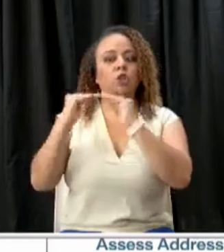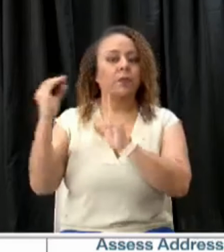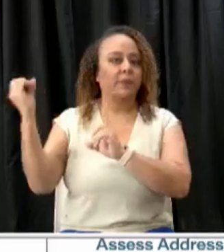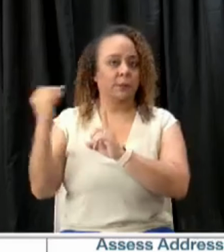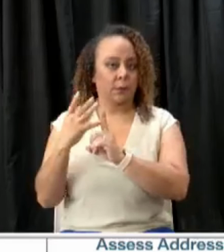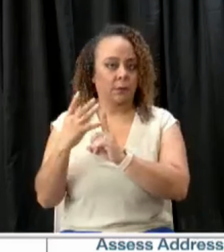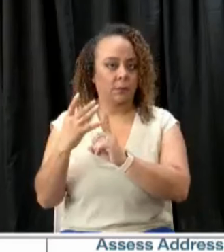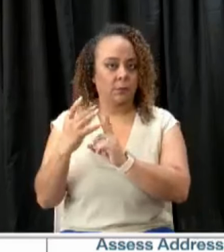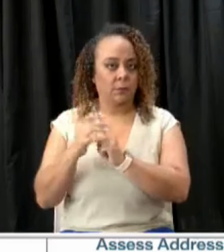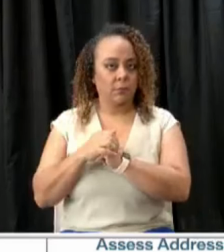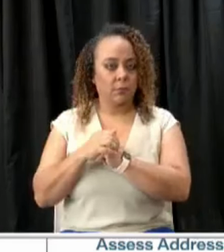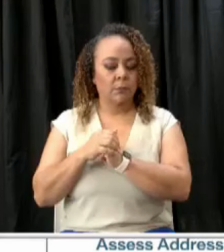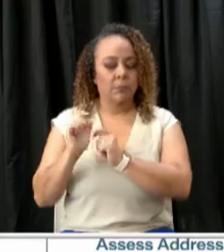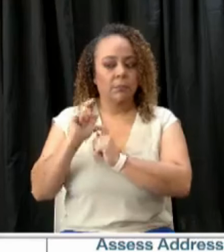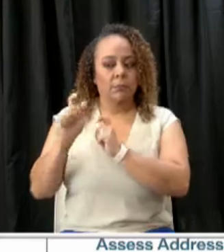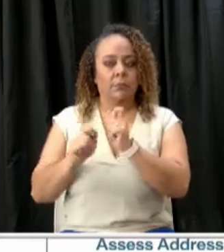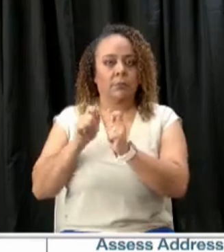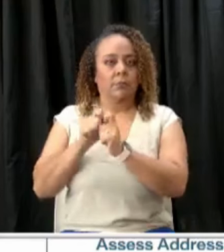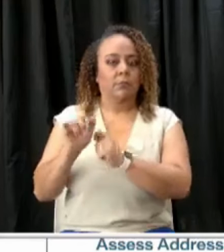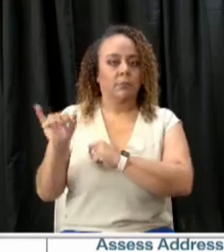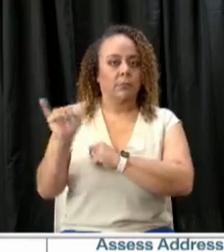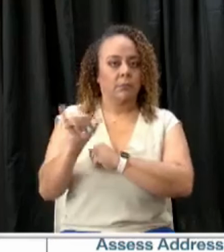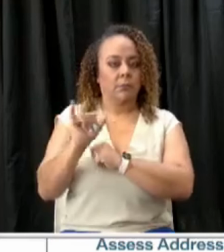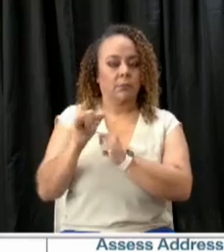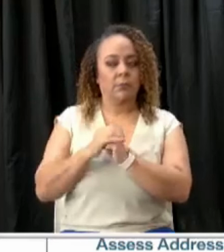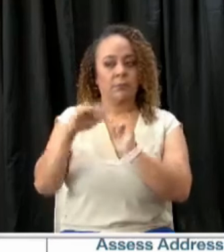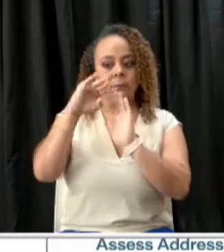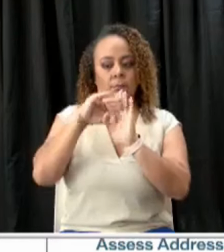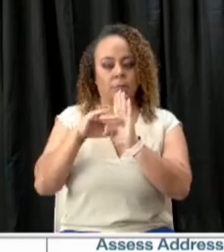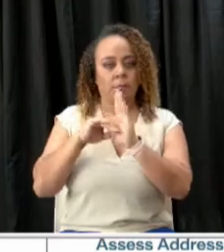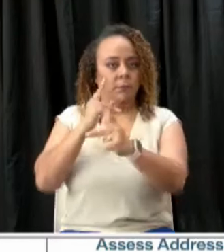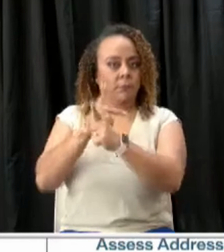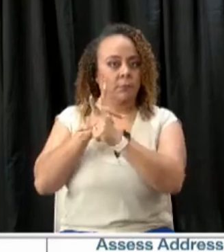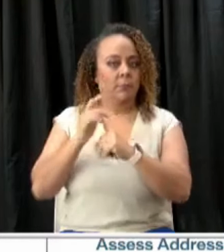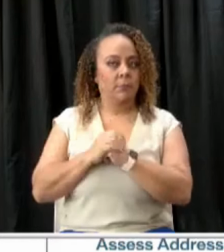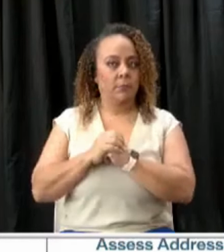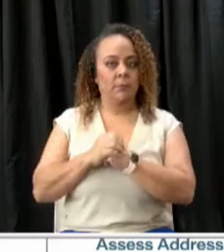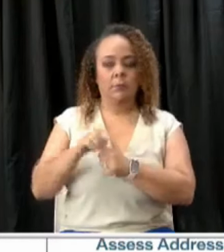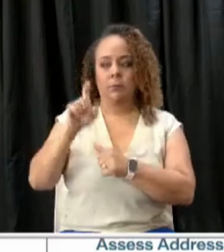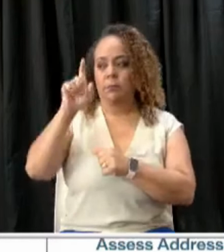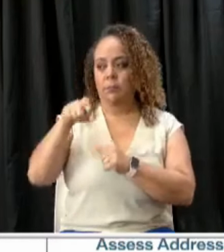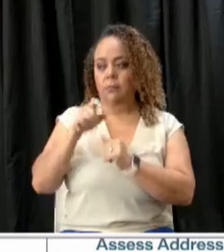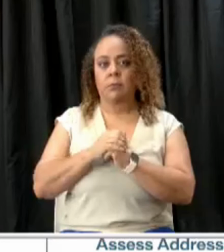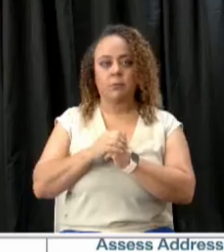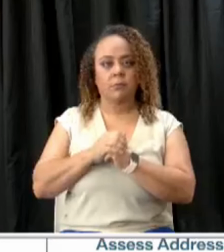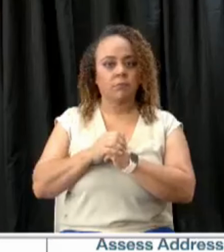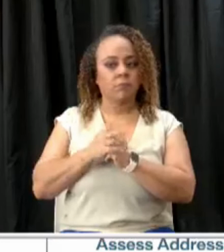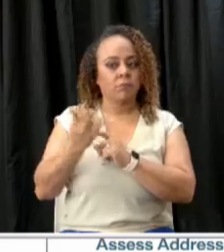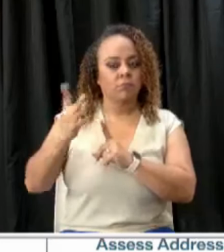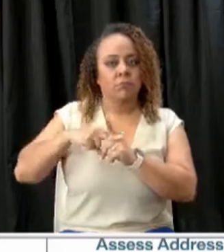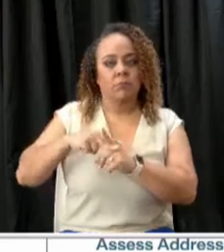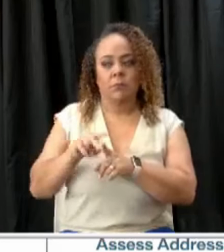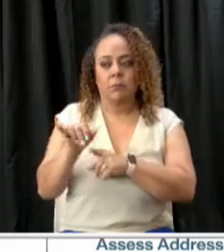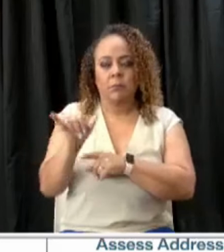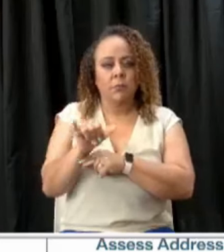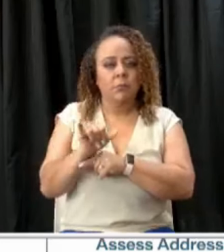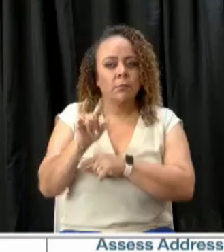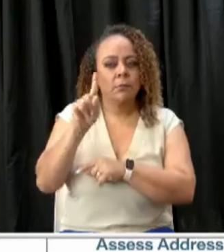sobreexpuesto, exactamente igual las medidas de prevención se deben de tomar, son las mismas.